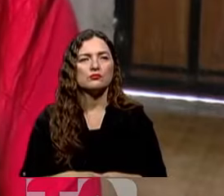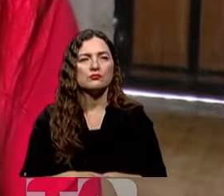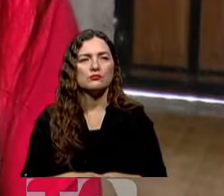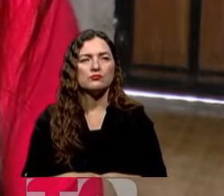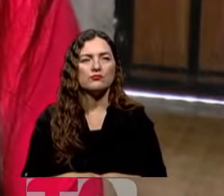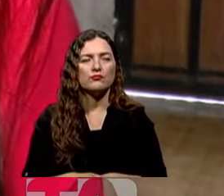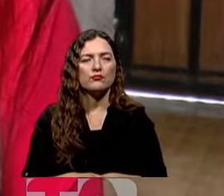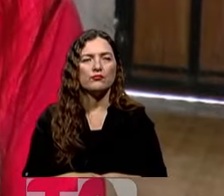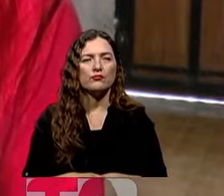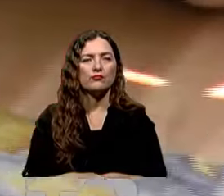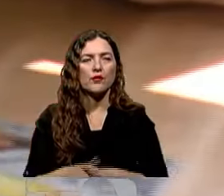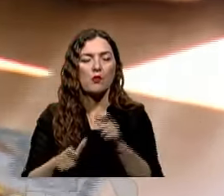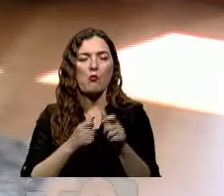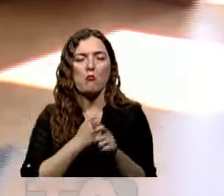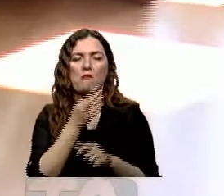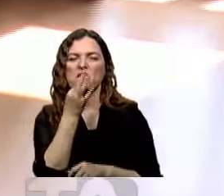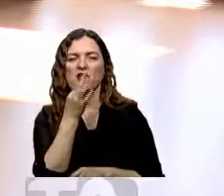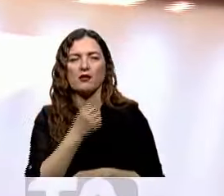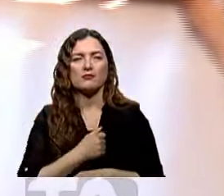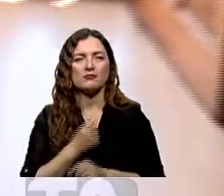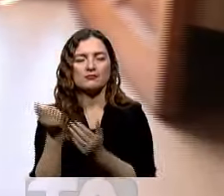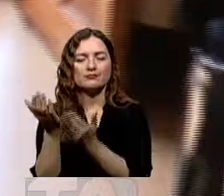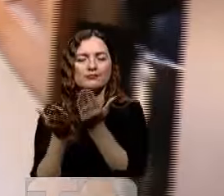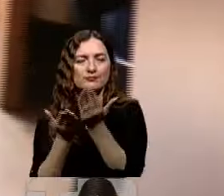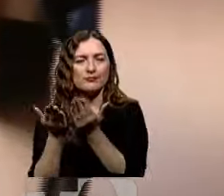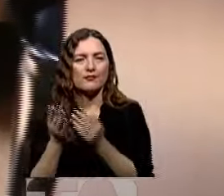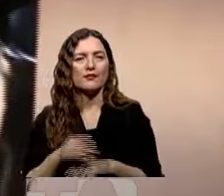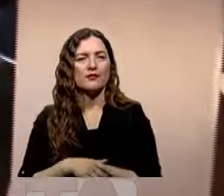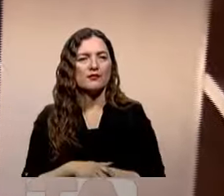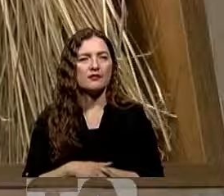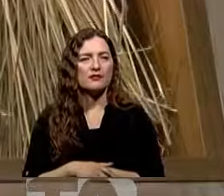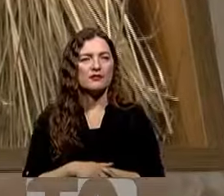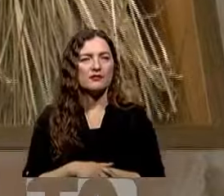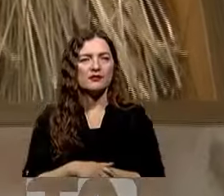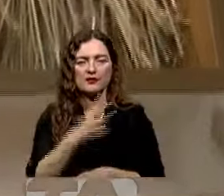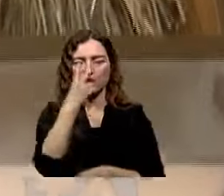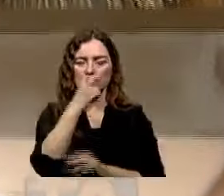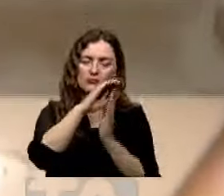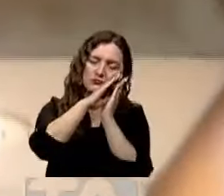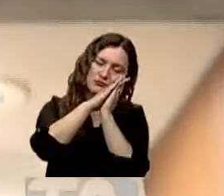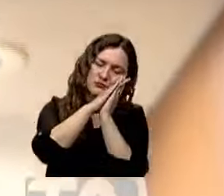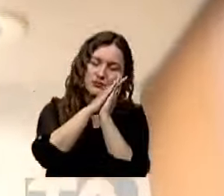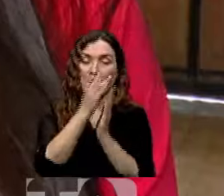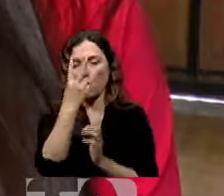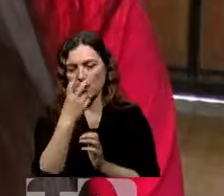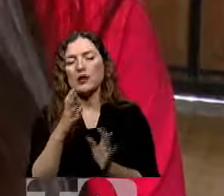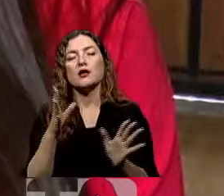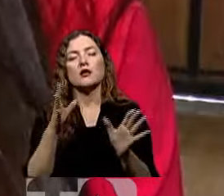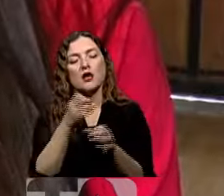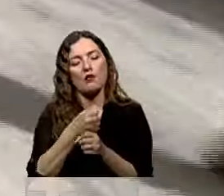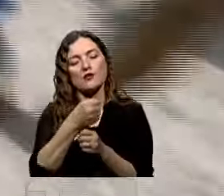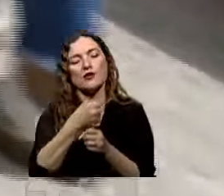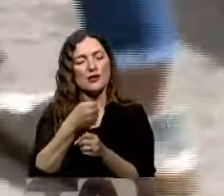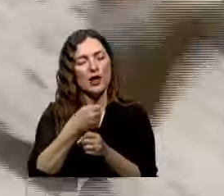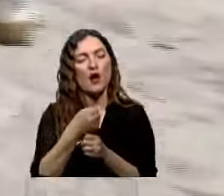como hacendados. Ofrecemos servicios de hospedaje, de cafetería, turísticos,